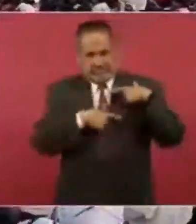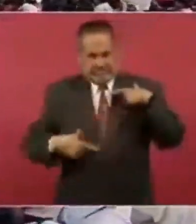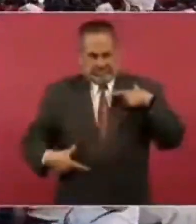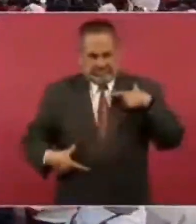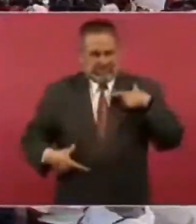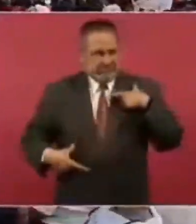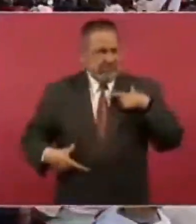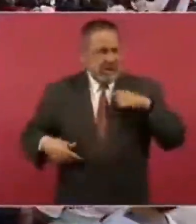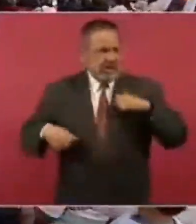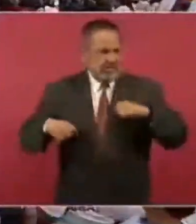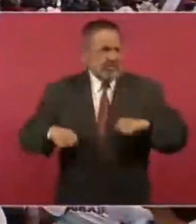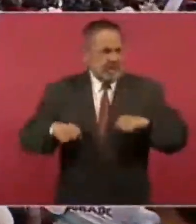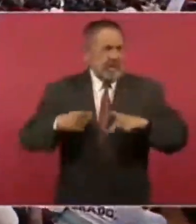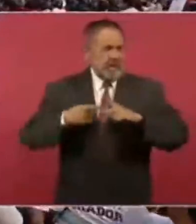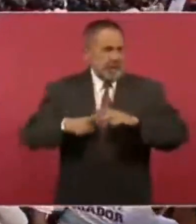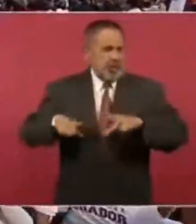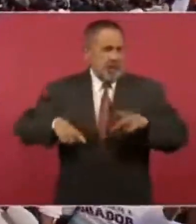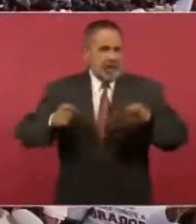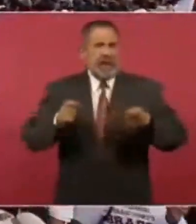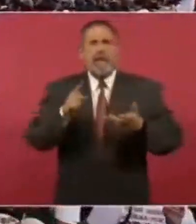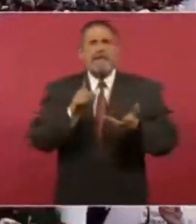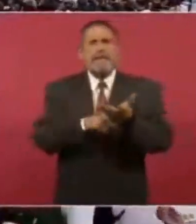en el poder, en